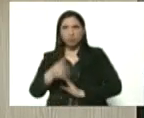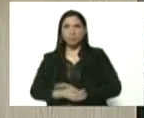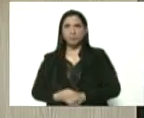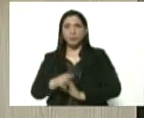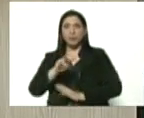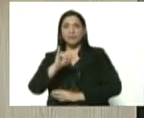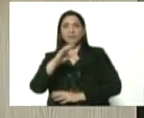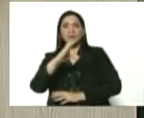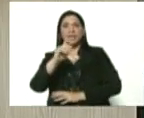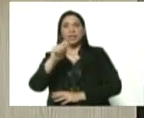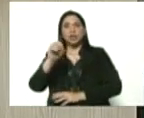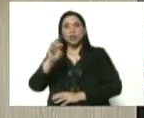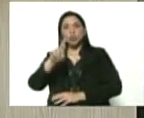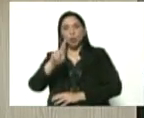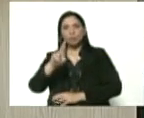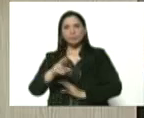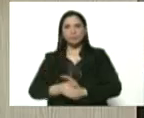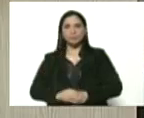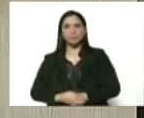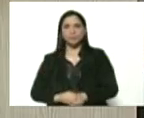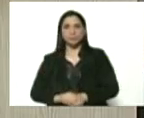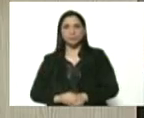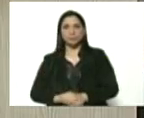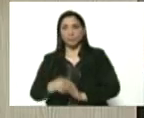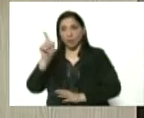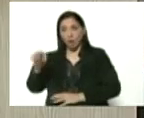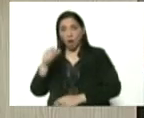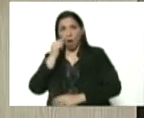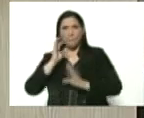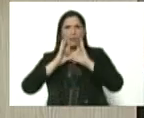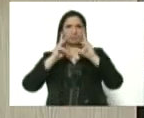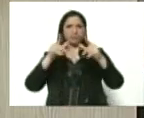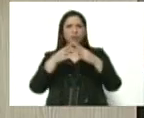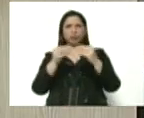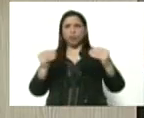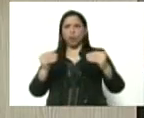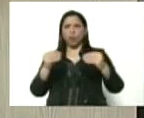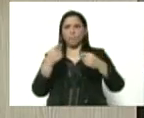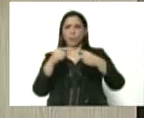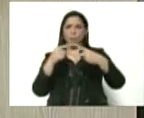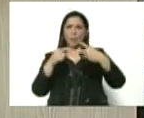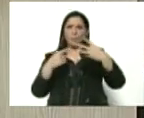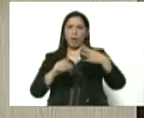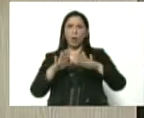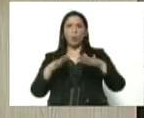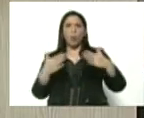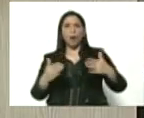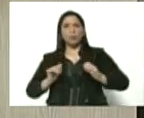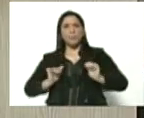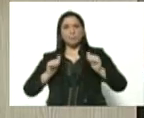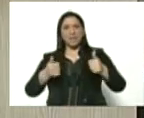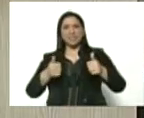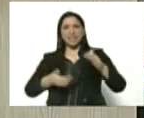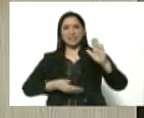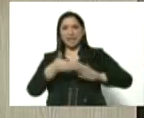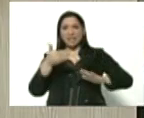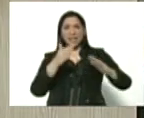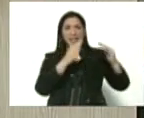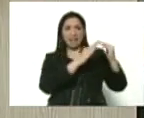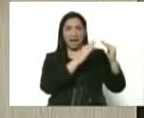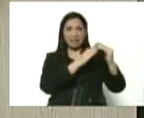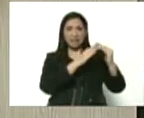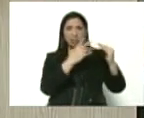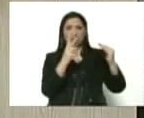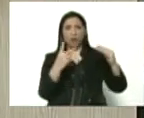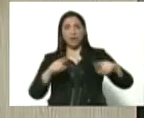Víctor Pimienta Salazar, que narra todos los hechos desde que salen de la finca de Doble